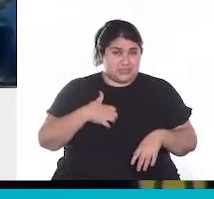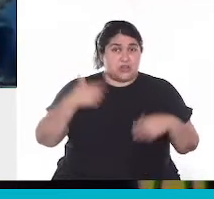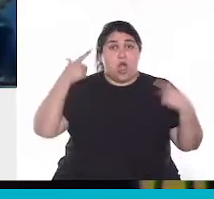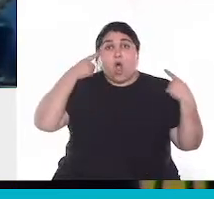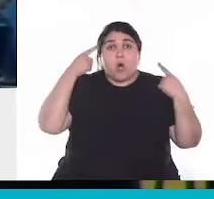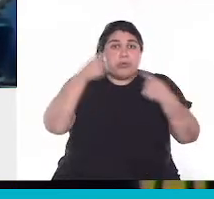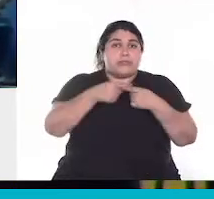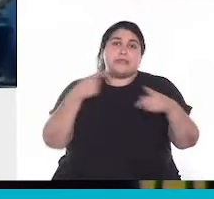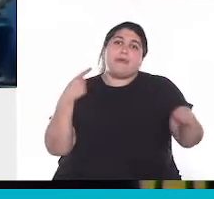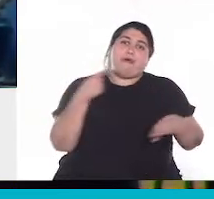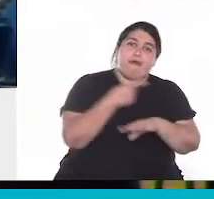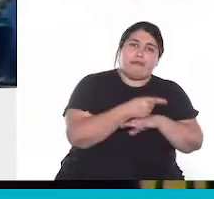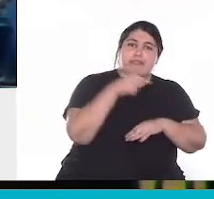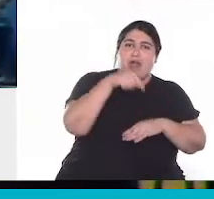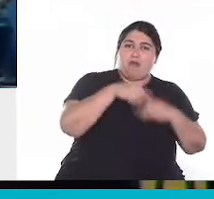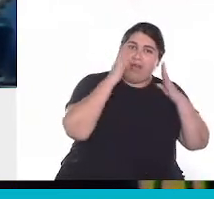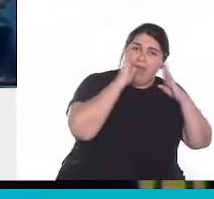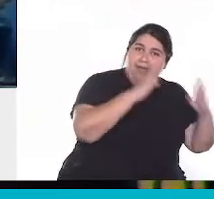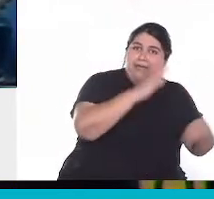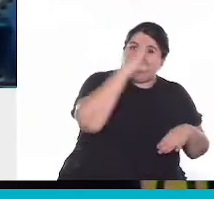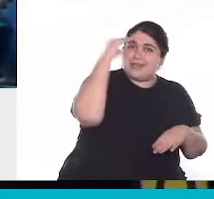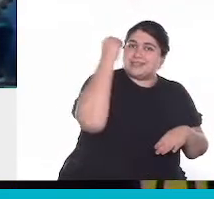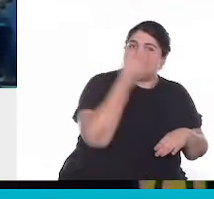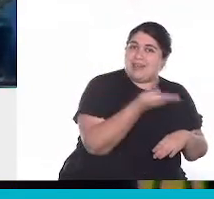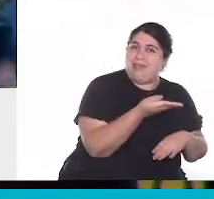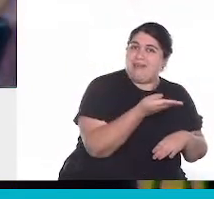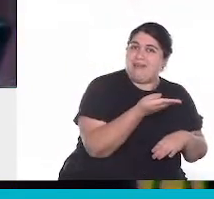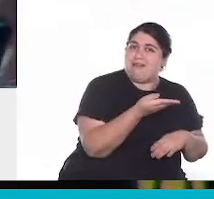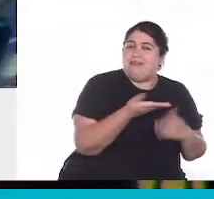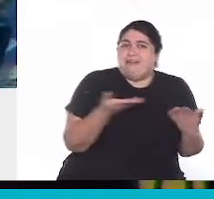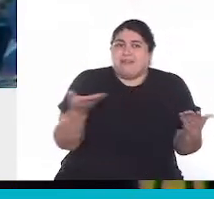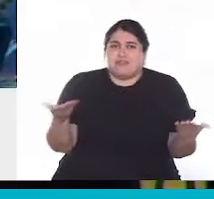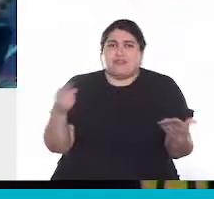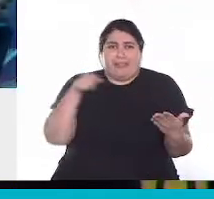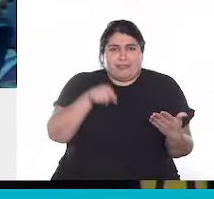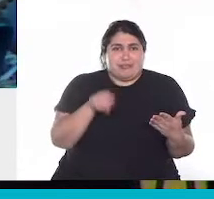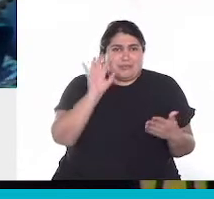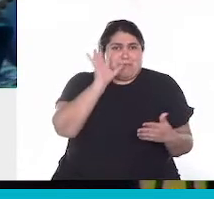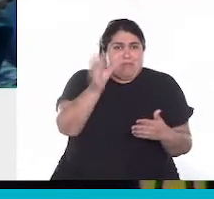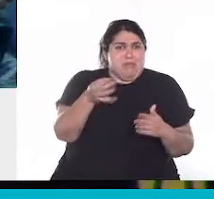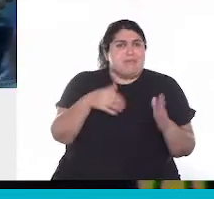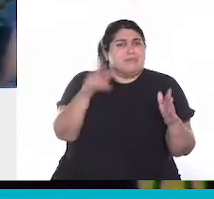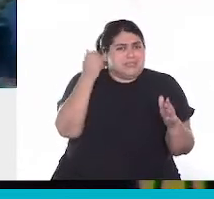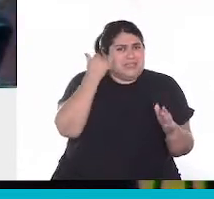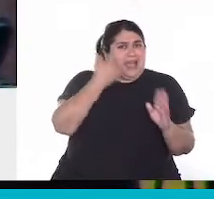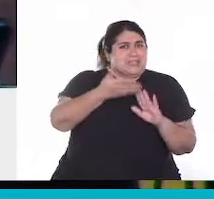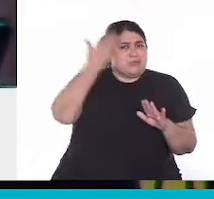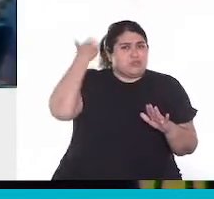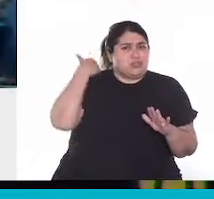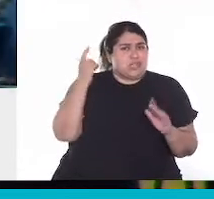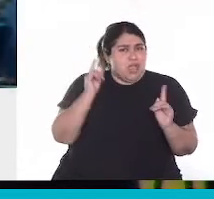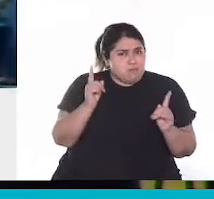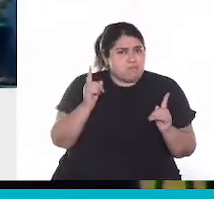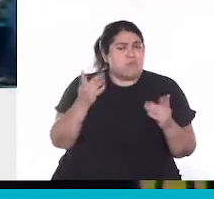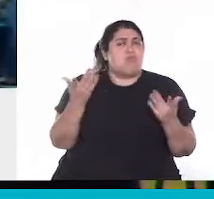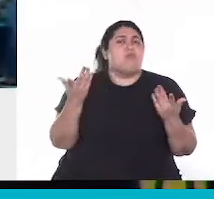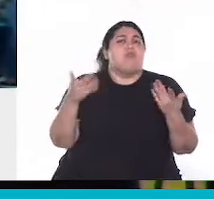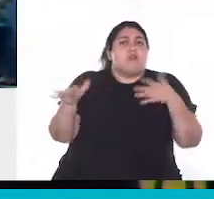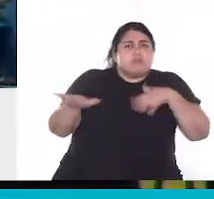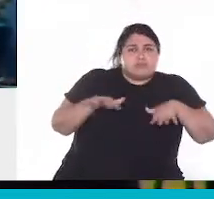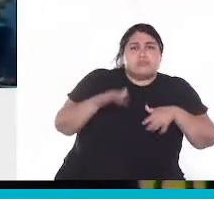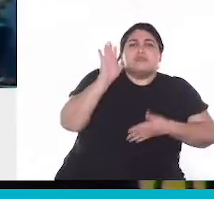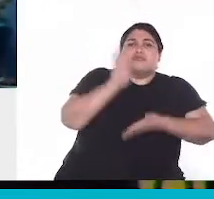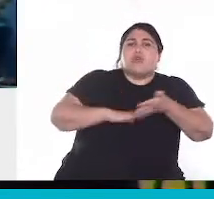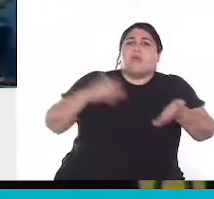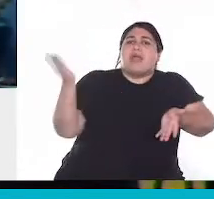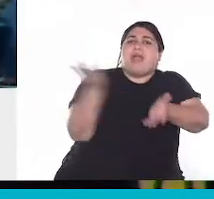Cristina. Porque ahí es donde también se planifica, desde hace mucho tiempo, y con ese fallo de vialidad, por